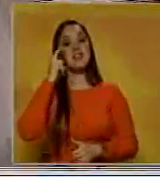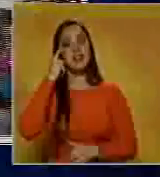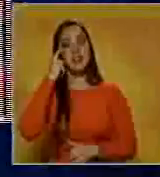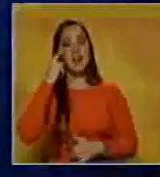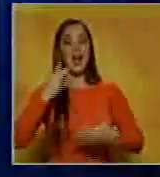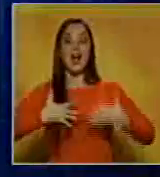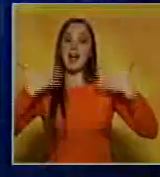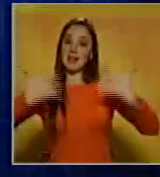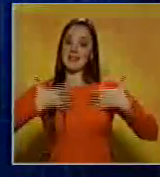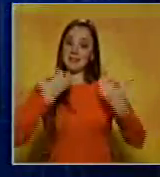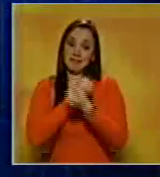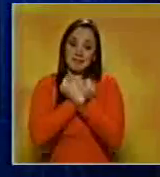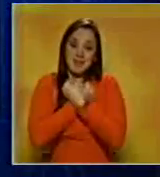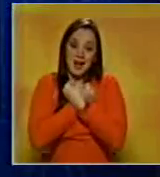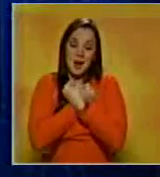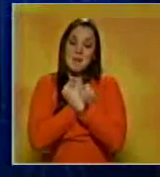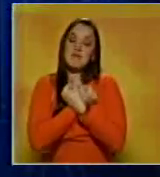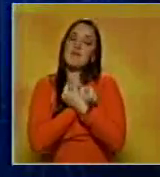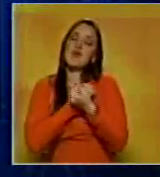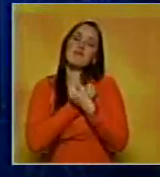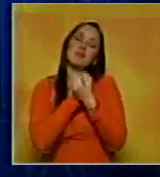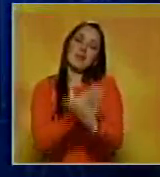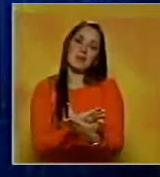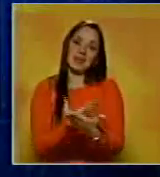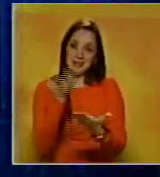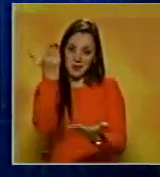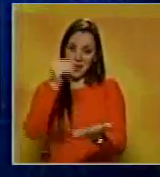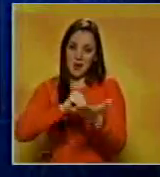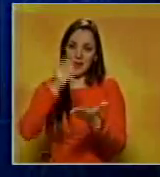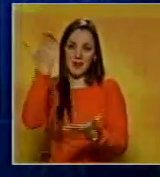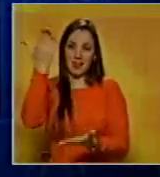llenos de muchísimo amor y muchísima devoción, retornamos el paso a los estudios. Adelante.